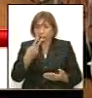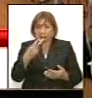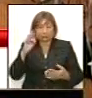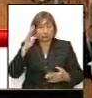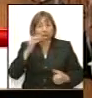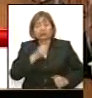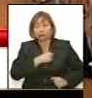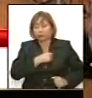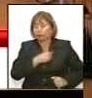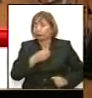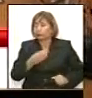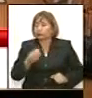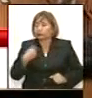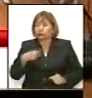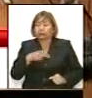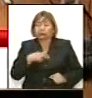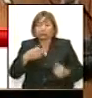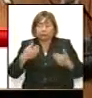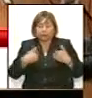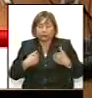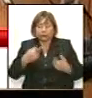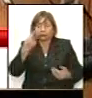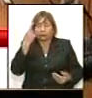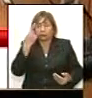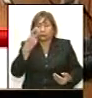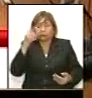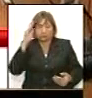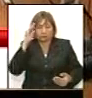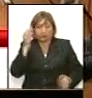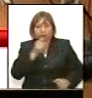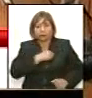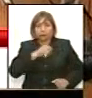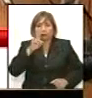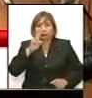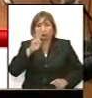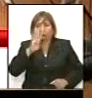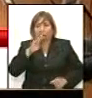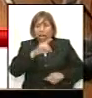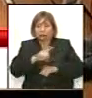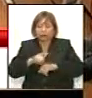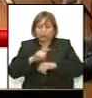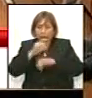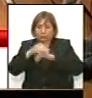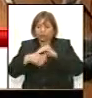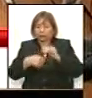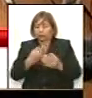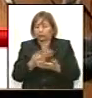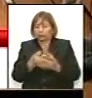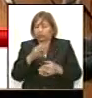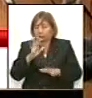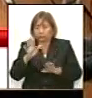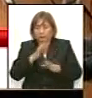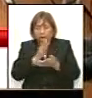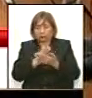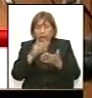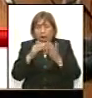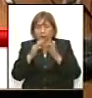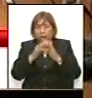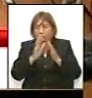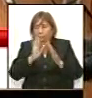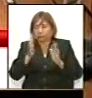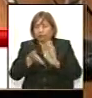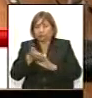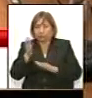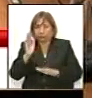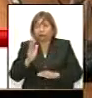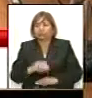Porque todos nosotros tenemos un policía 24/24. Algunos cuando llegamos a la casa le decimos aquí nomás, ya estoy en mi casa, y